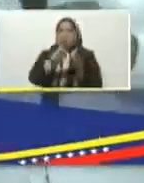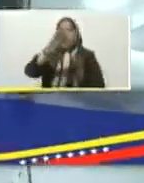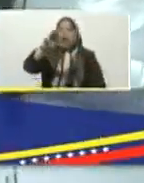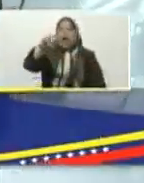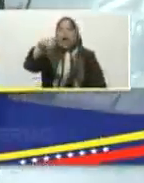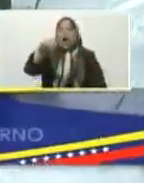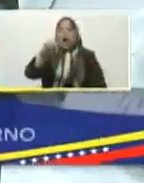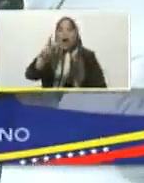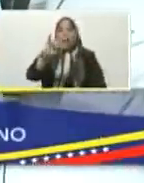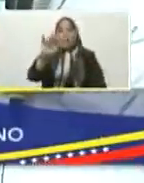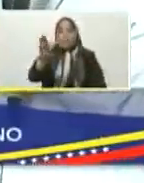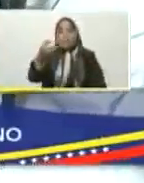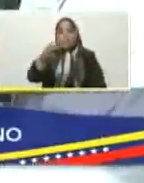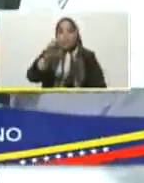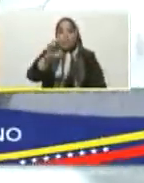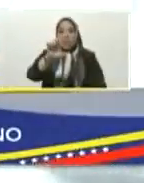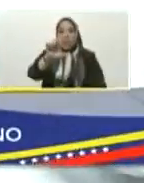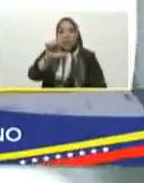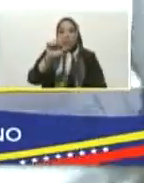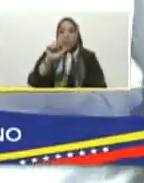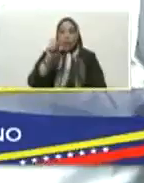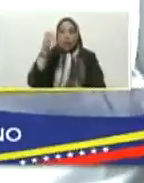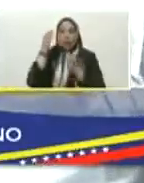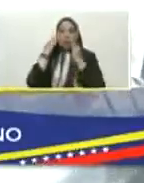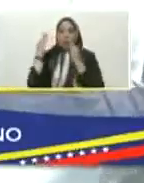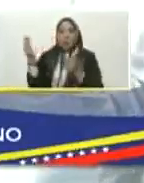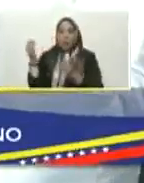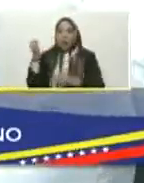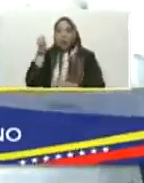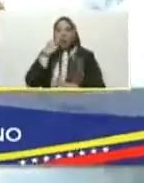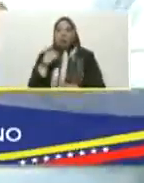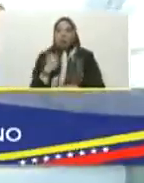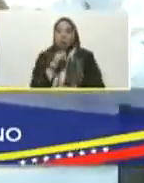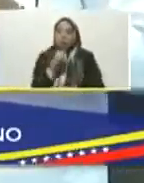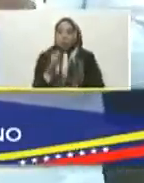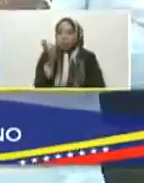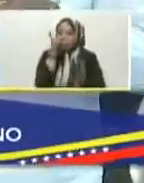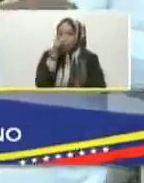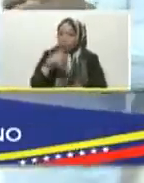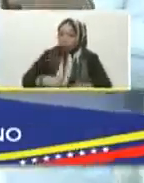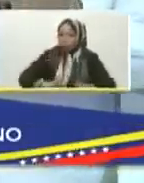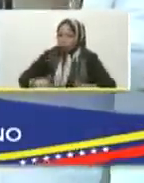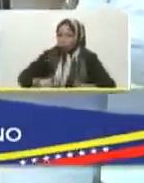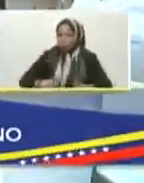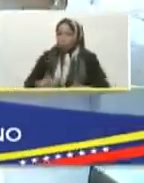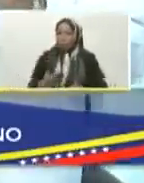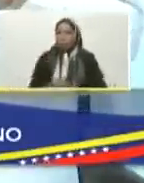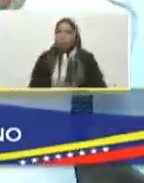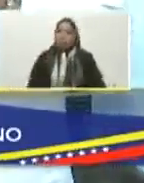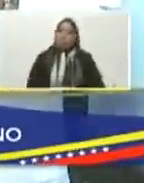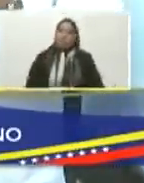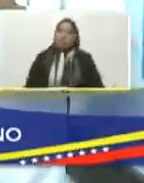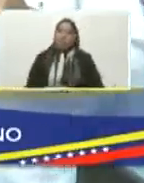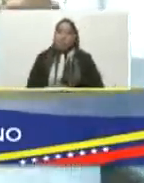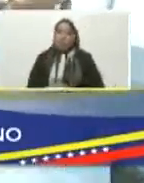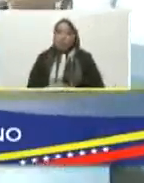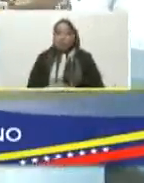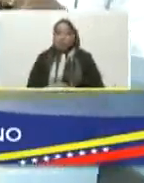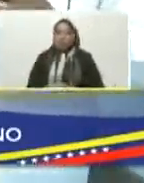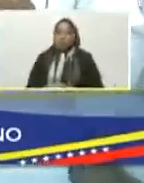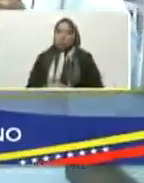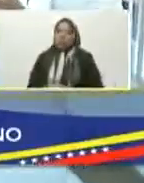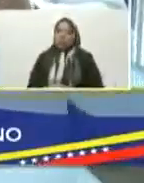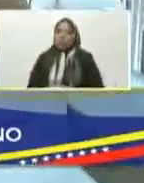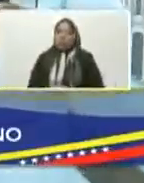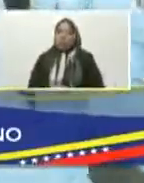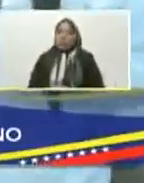Malpica. Bien pica, mal pica. Seguimos adelante, gobernador, por favor. Sí, presidente,